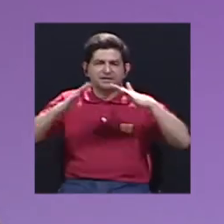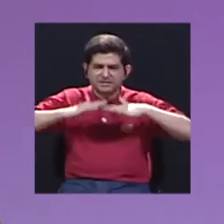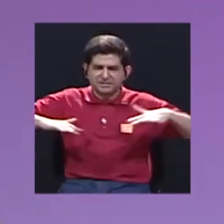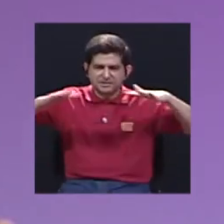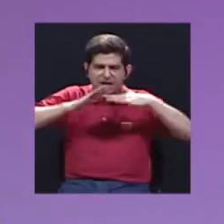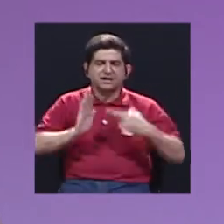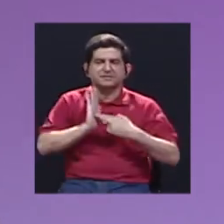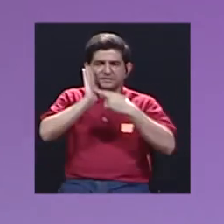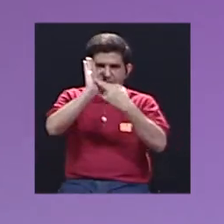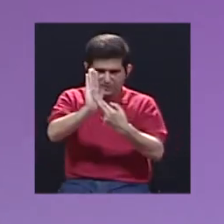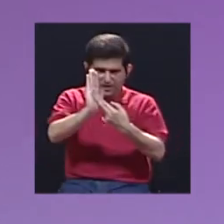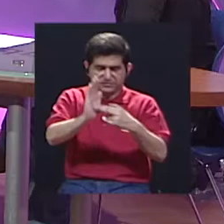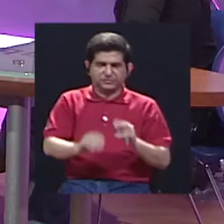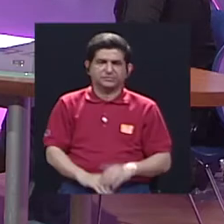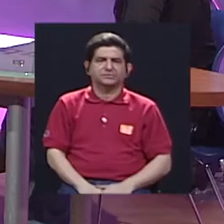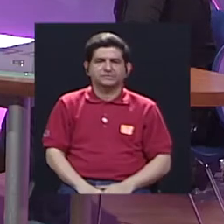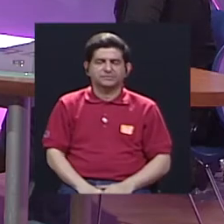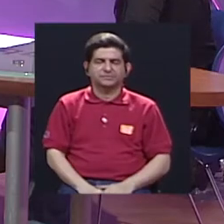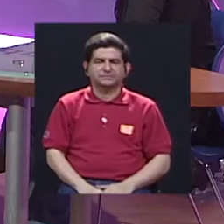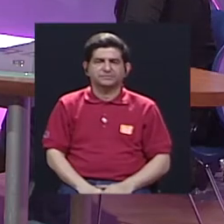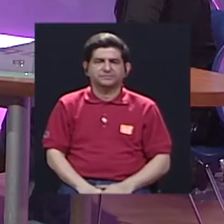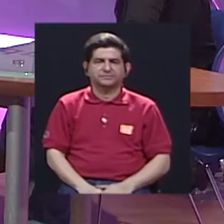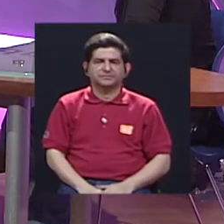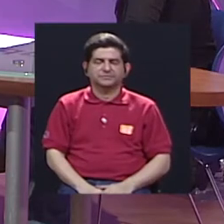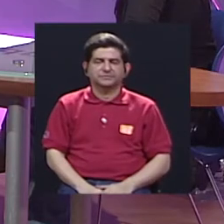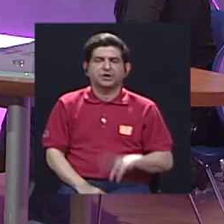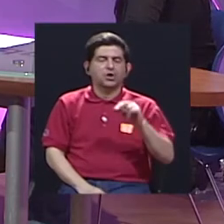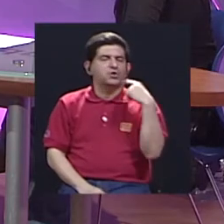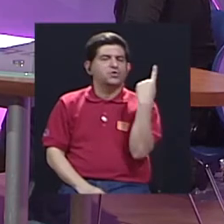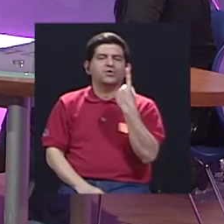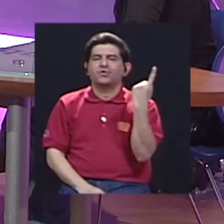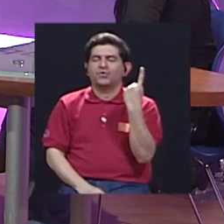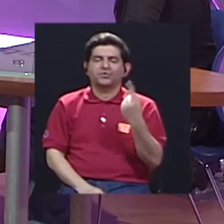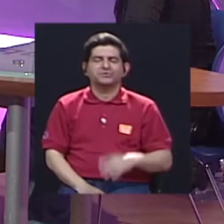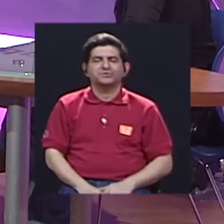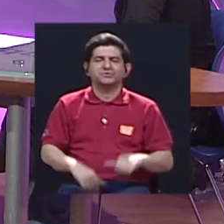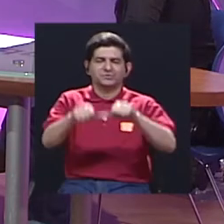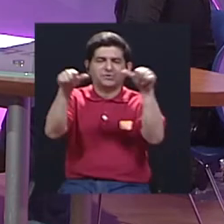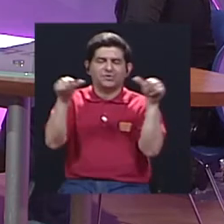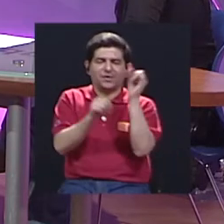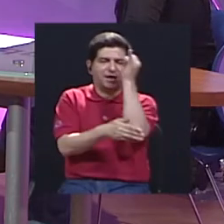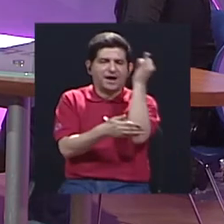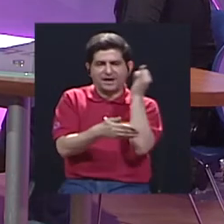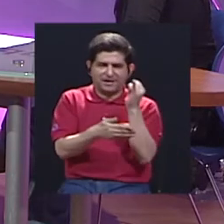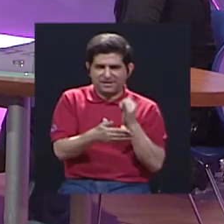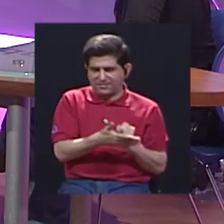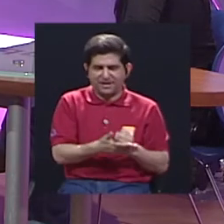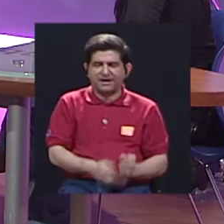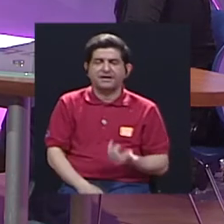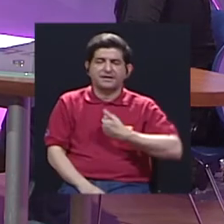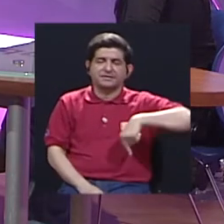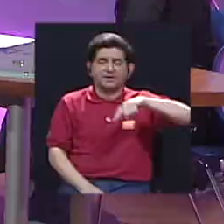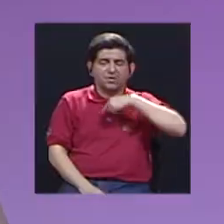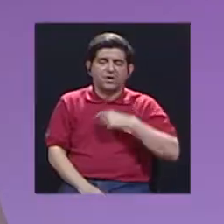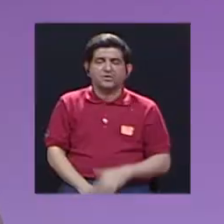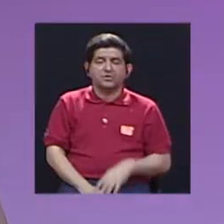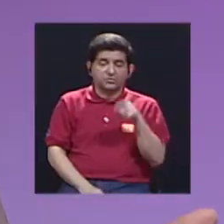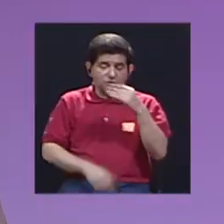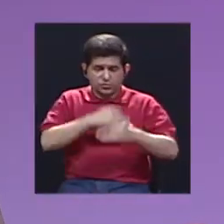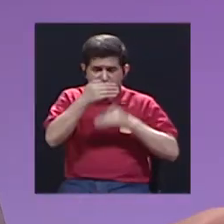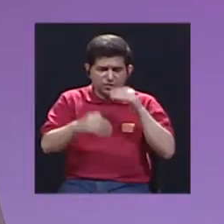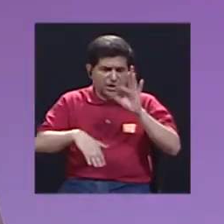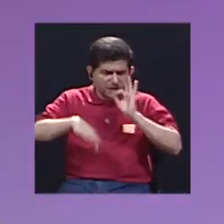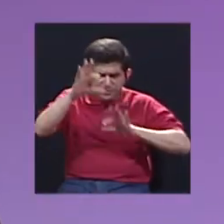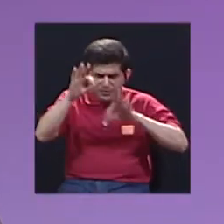de representación. No son solo en las áreas de las artes visuales. Cuando hicimos la curaduría hubo